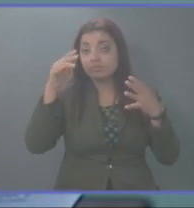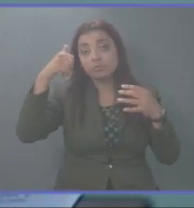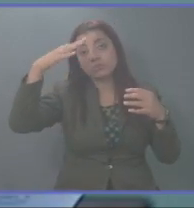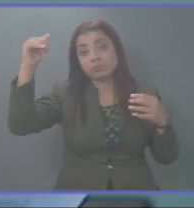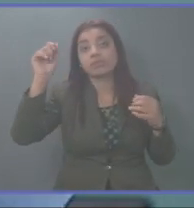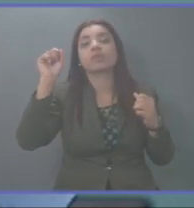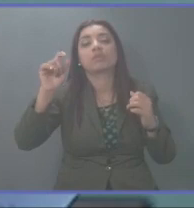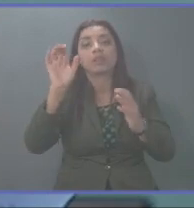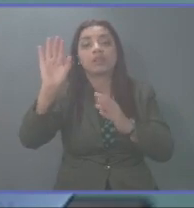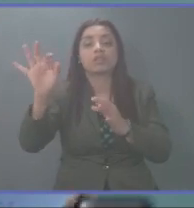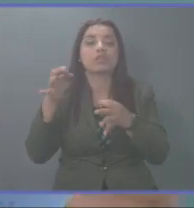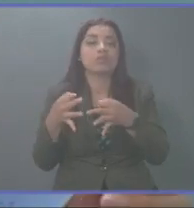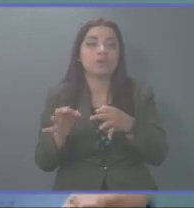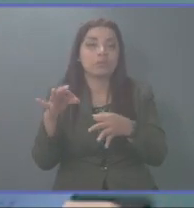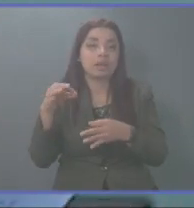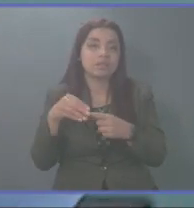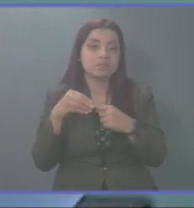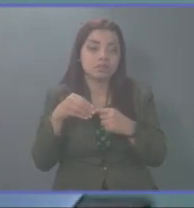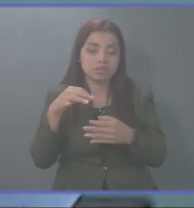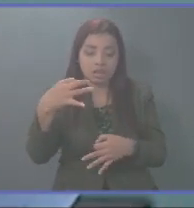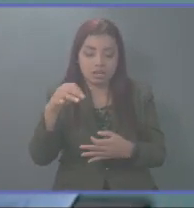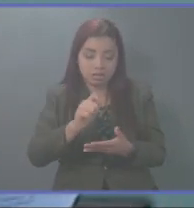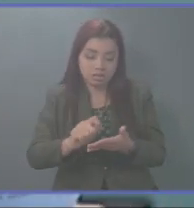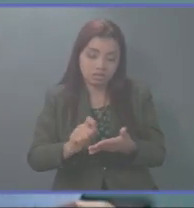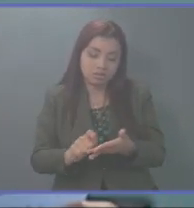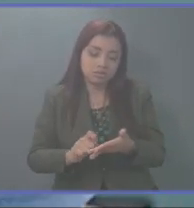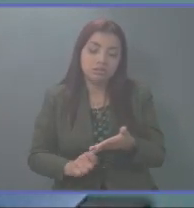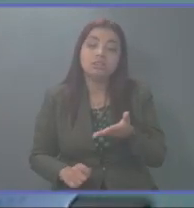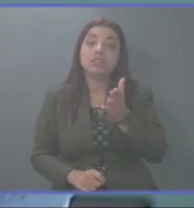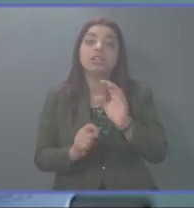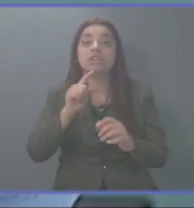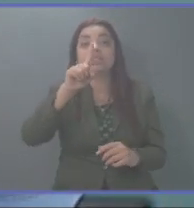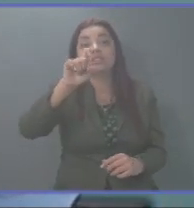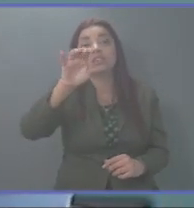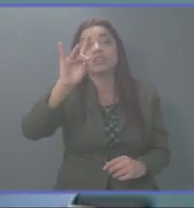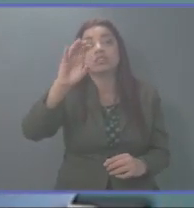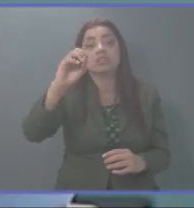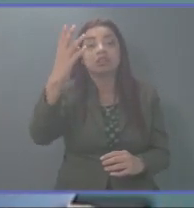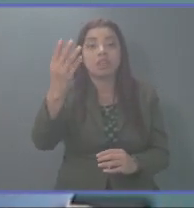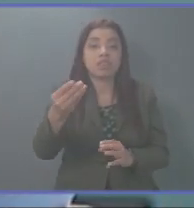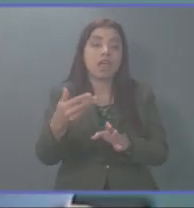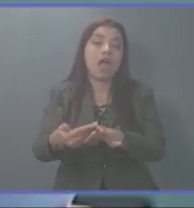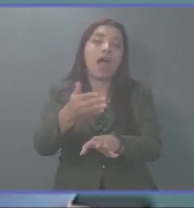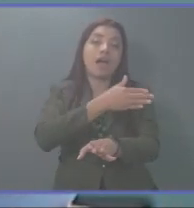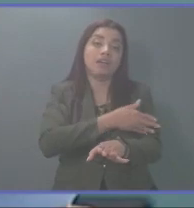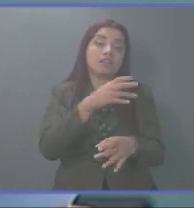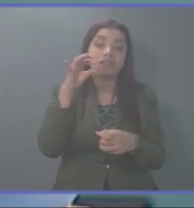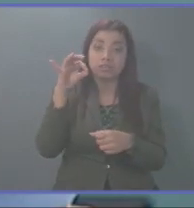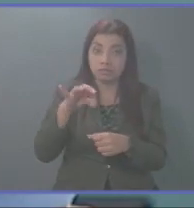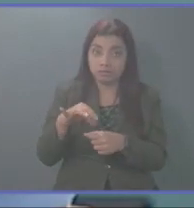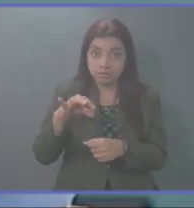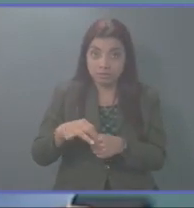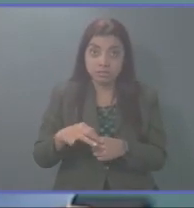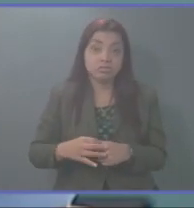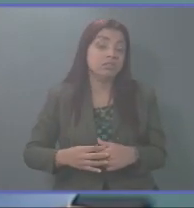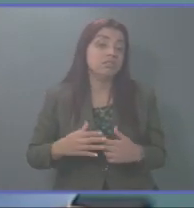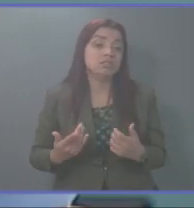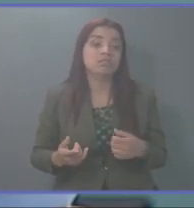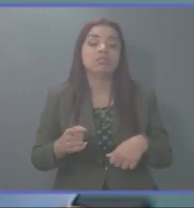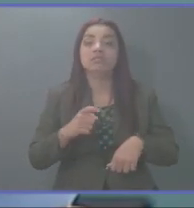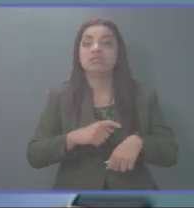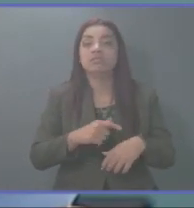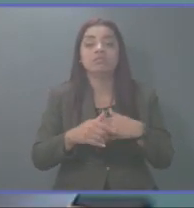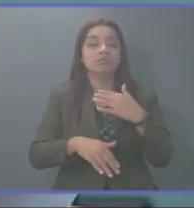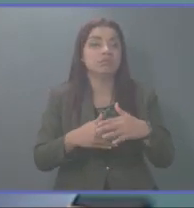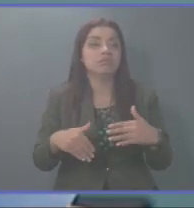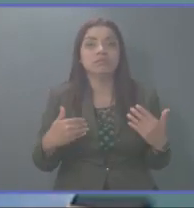formulario especial suministrado por el tribunal 180 días antes del evento electoral. Serán aplicables los plazos de suspensión